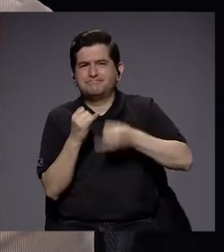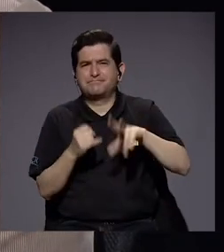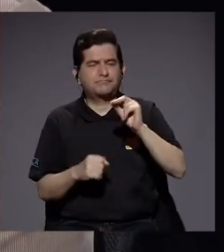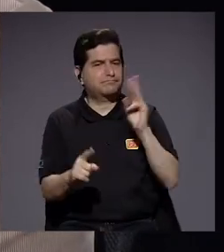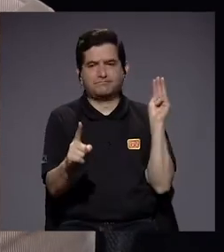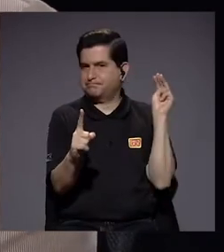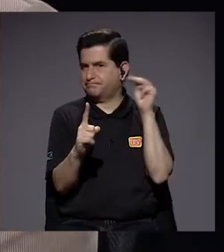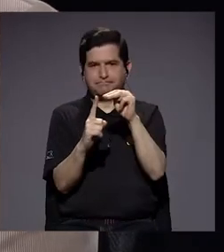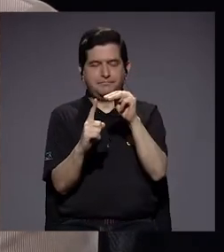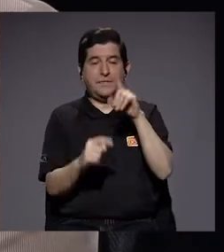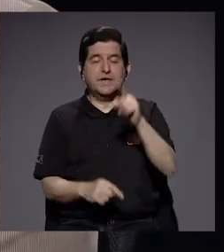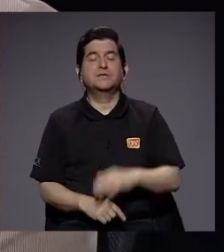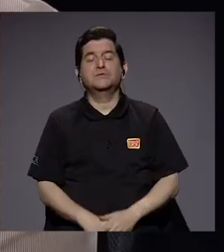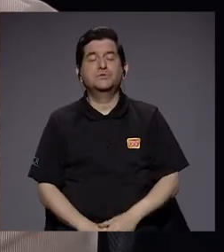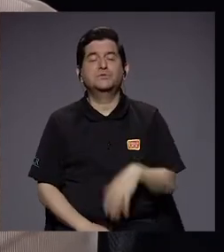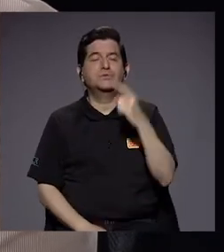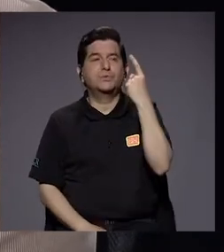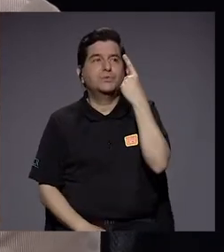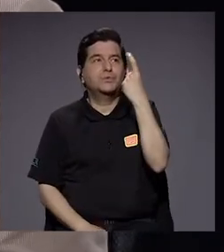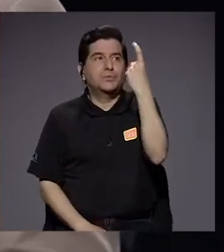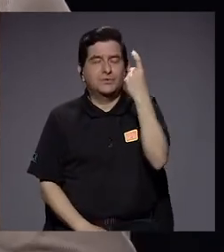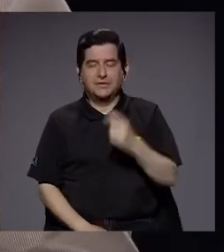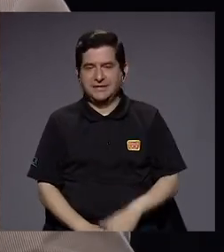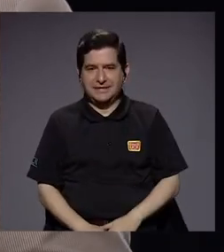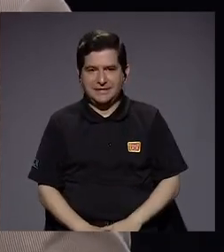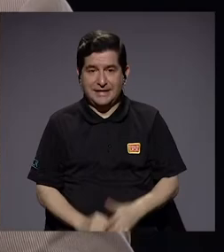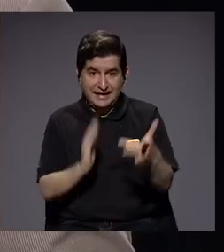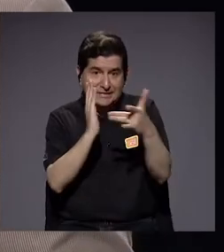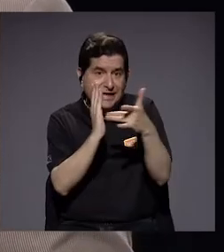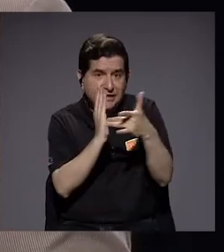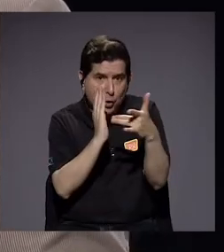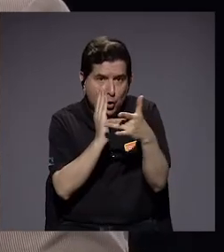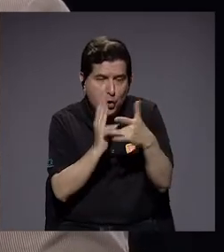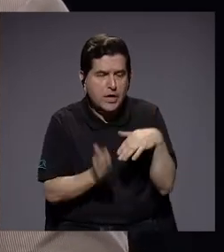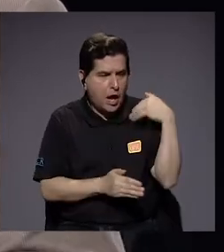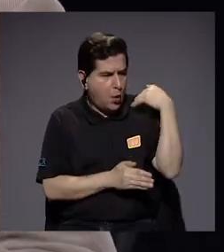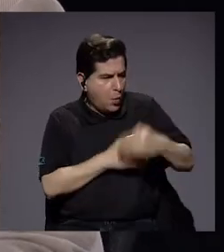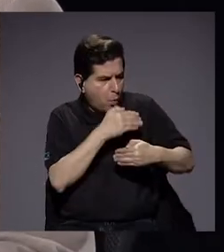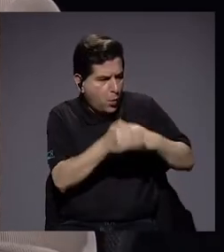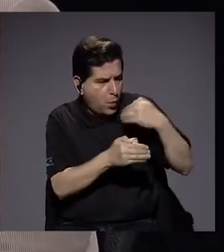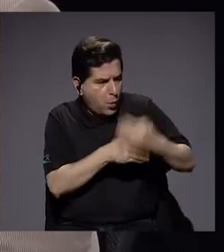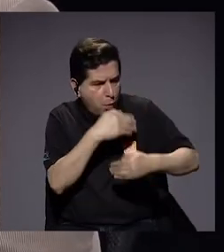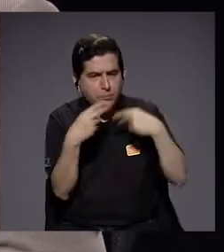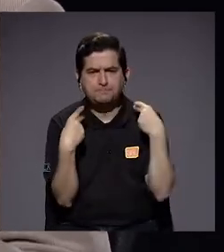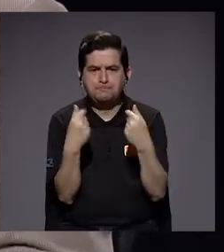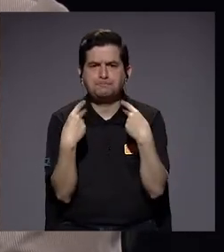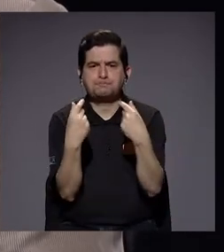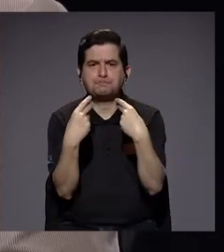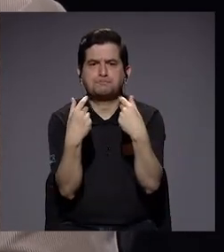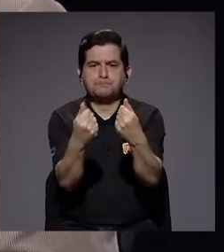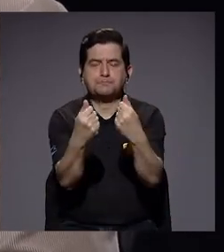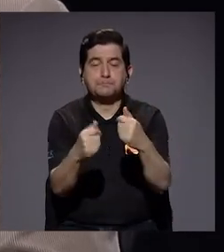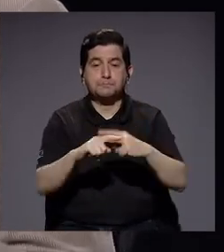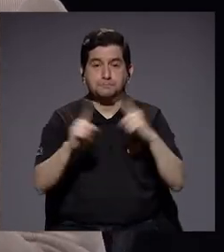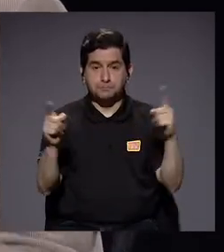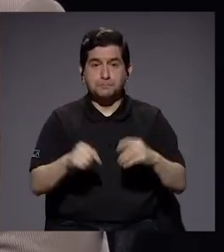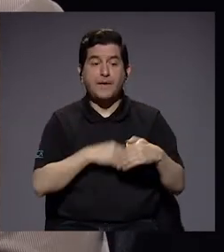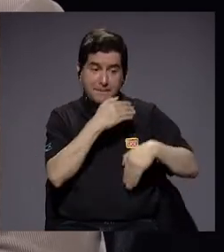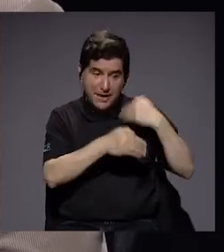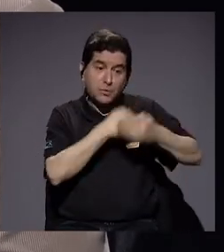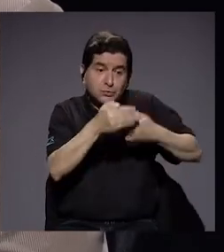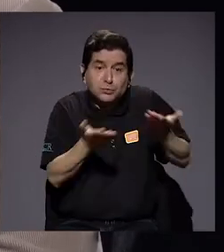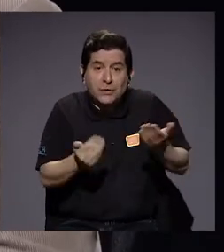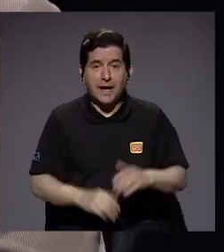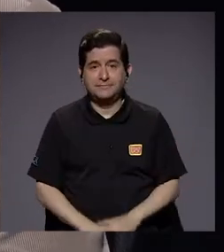cuentas, no son una meta, sino una aspiración. ¿Por qué? Porque la tecnología va evolucionando muy rápidamente, pero va